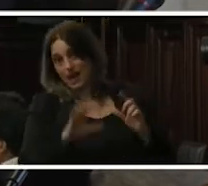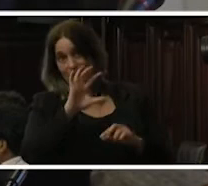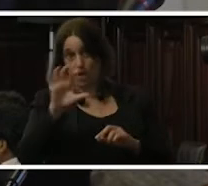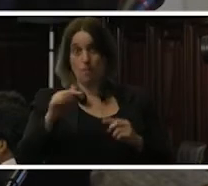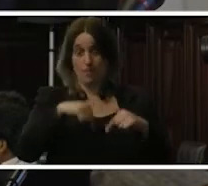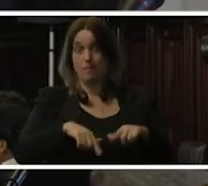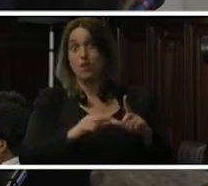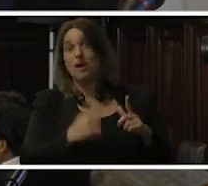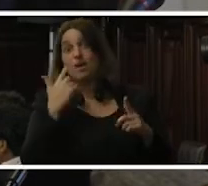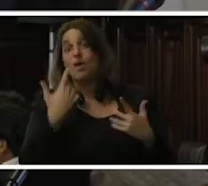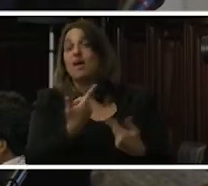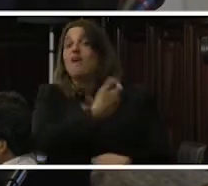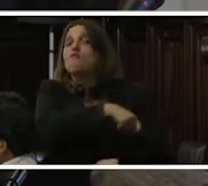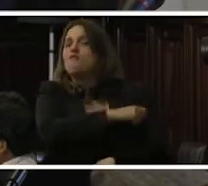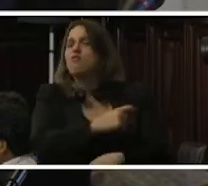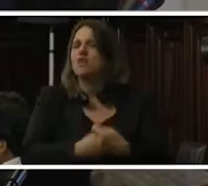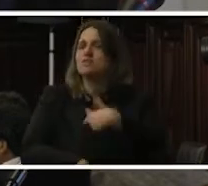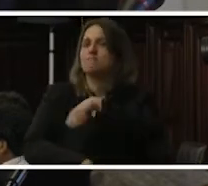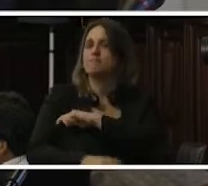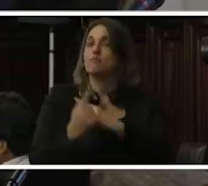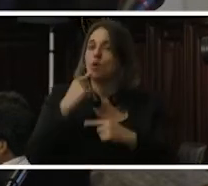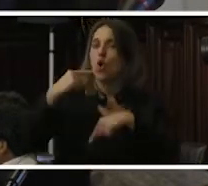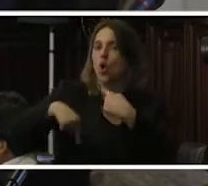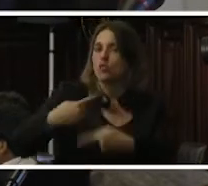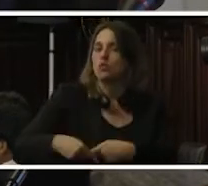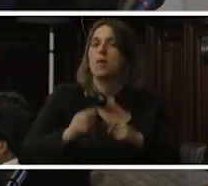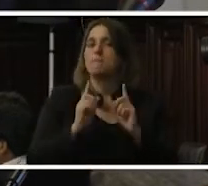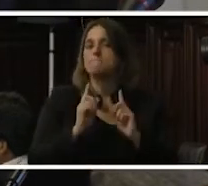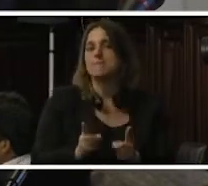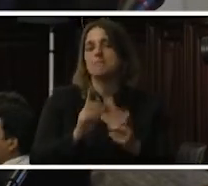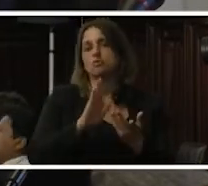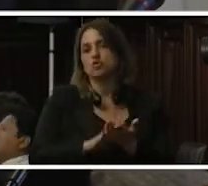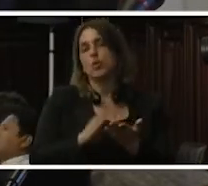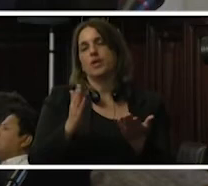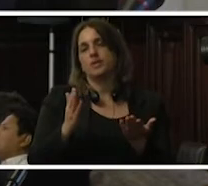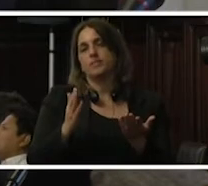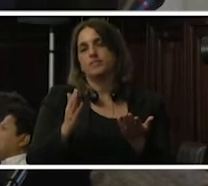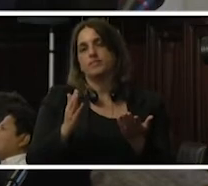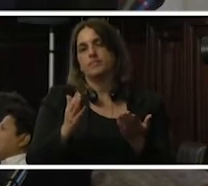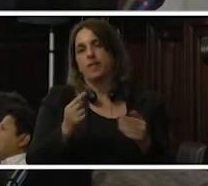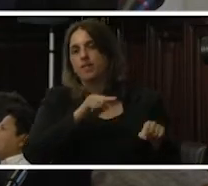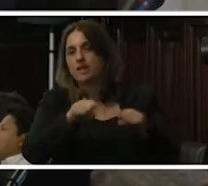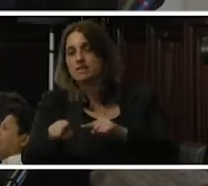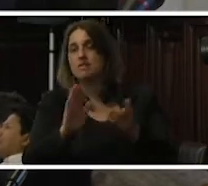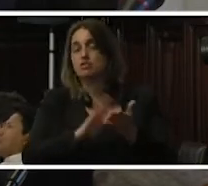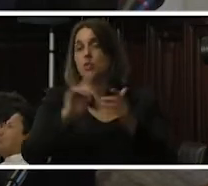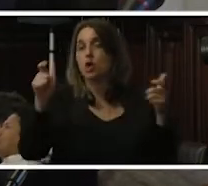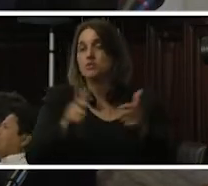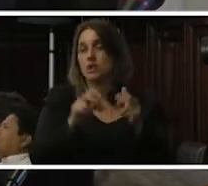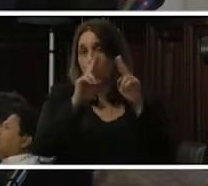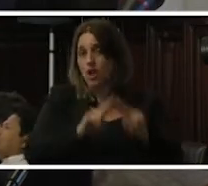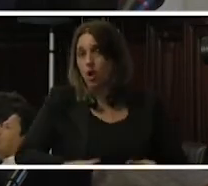es tratar de, continuando la línea de aquellas directrices del Alto Comisionado de Naciones